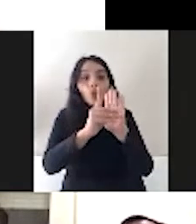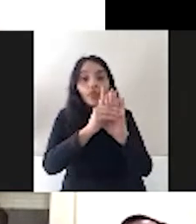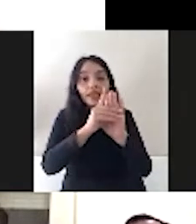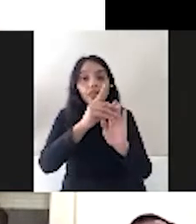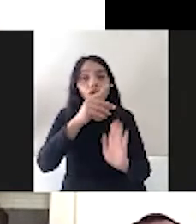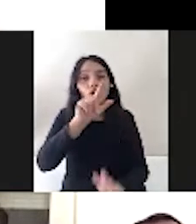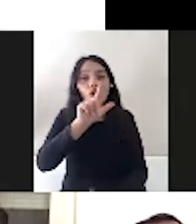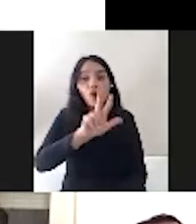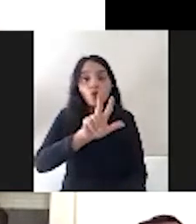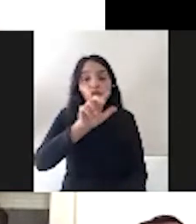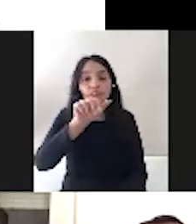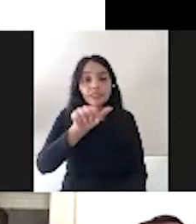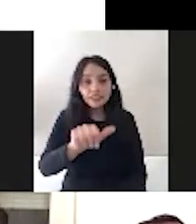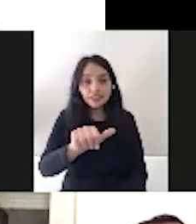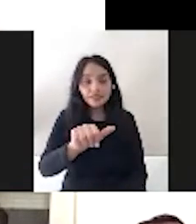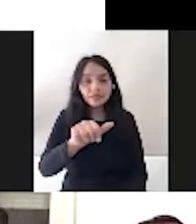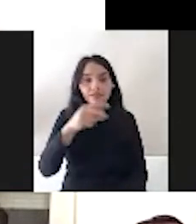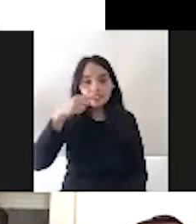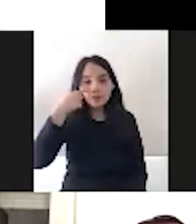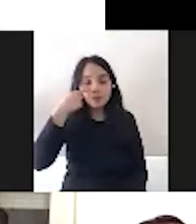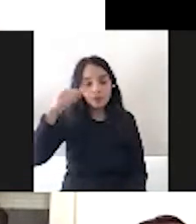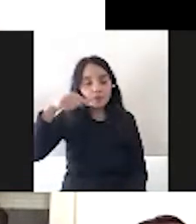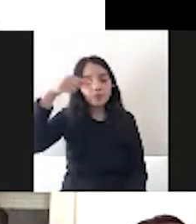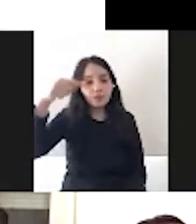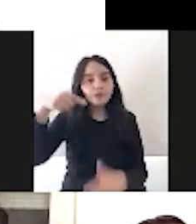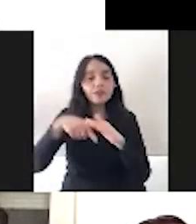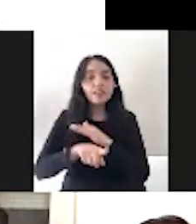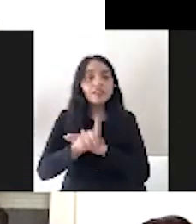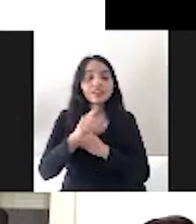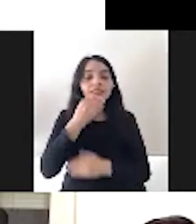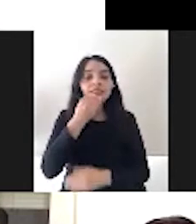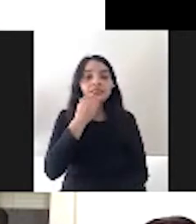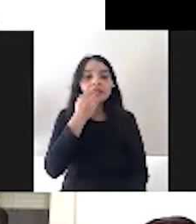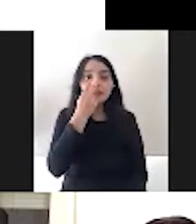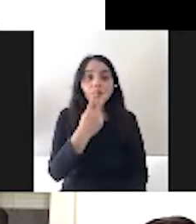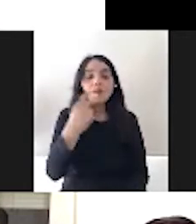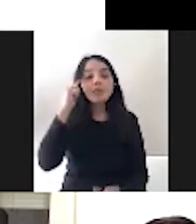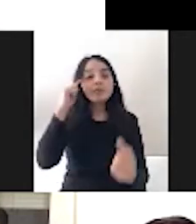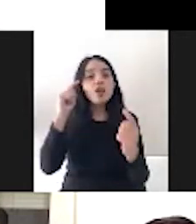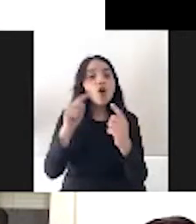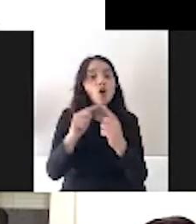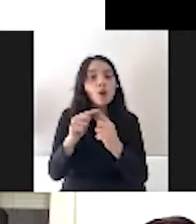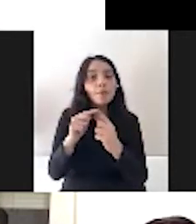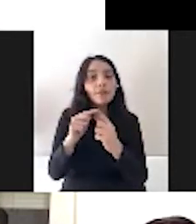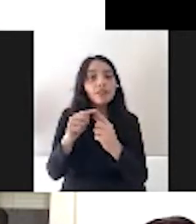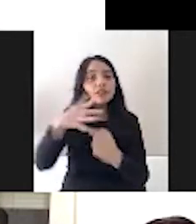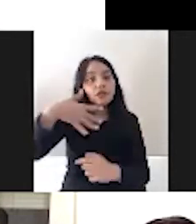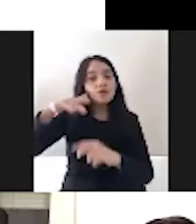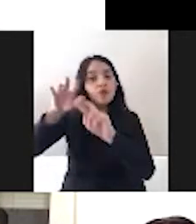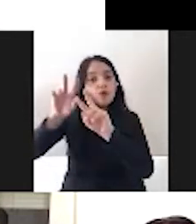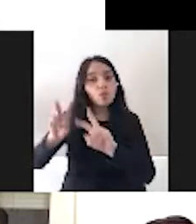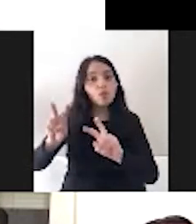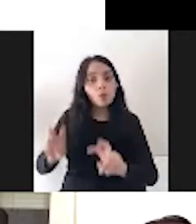que lo nombraremos más adelante. Daremos cuenta también de los objetivos que nos presentamos en